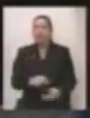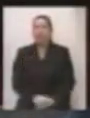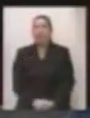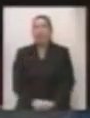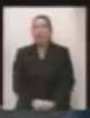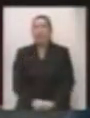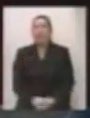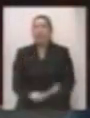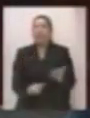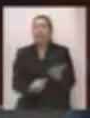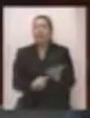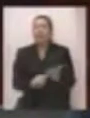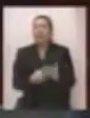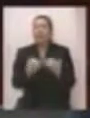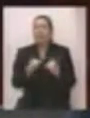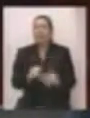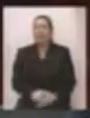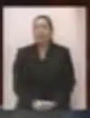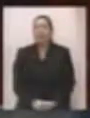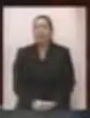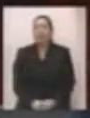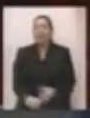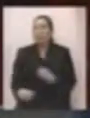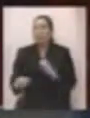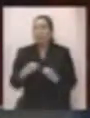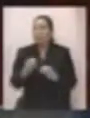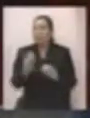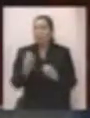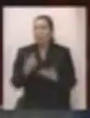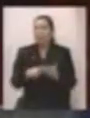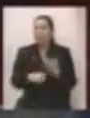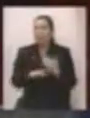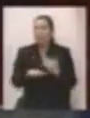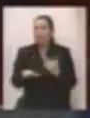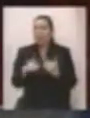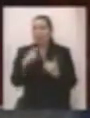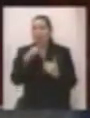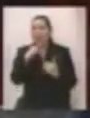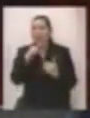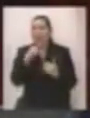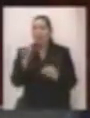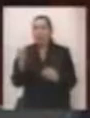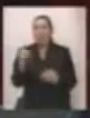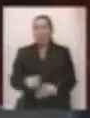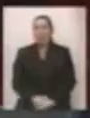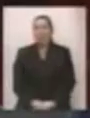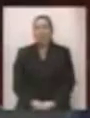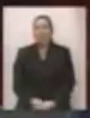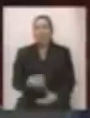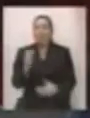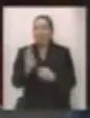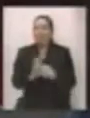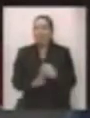responsable de las tecnologías de la información y comunicaciones por los niños, niñas y adolescentes,